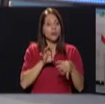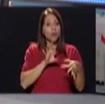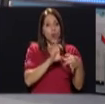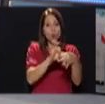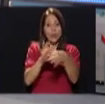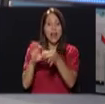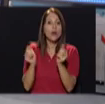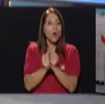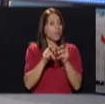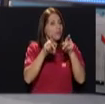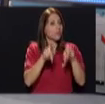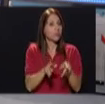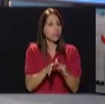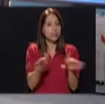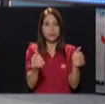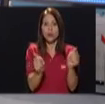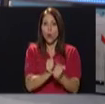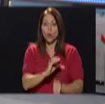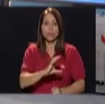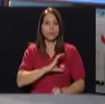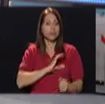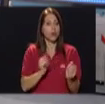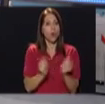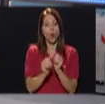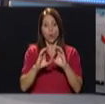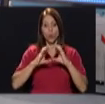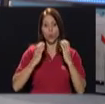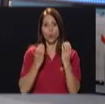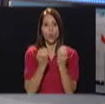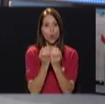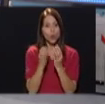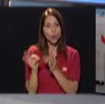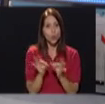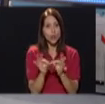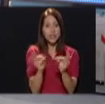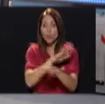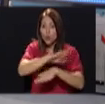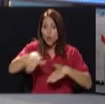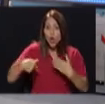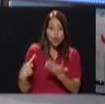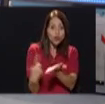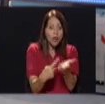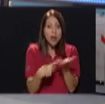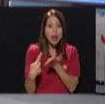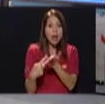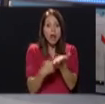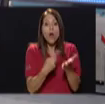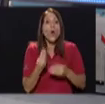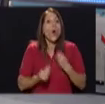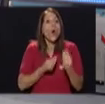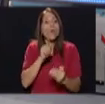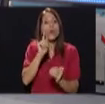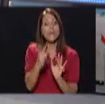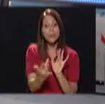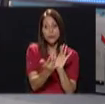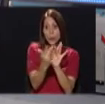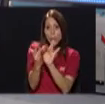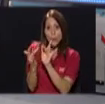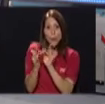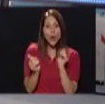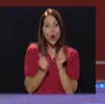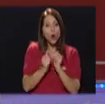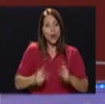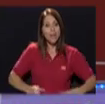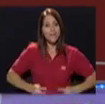sociedad civil, fuerza pública, cámaras de turismo y todos en el saludable sentido de cómo debemos interactuar con la